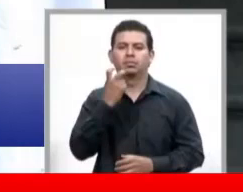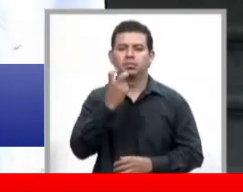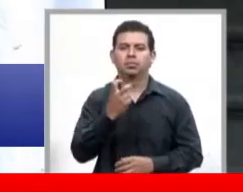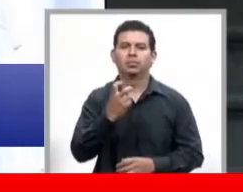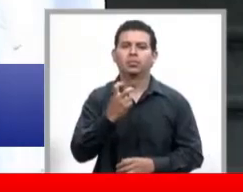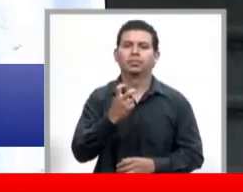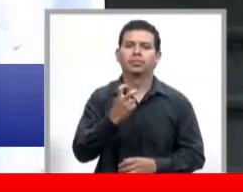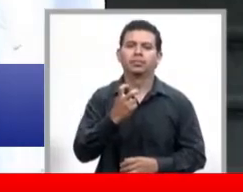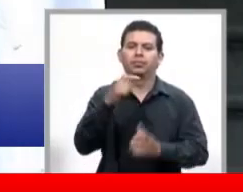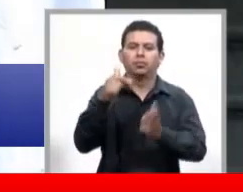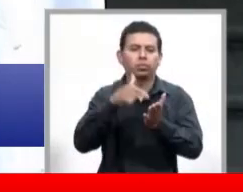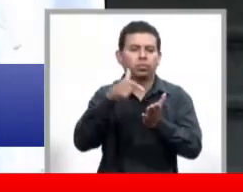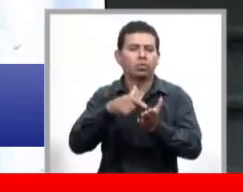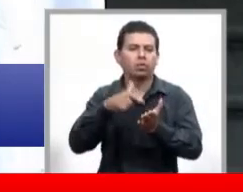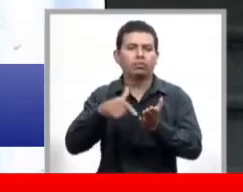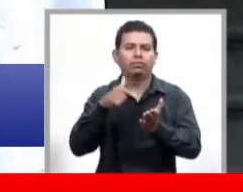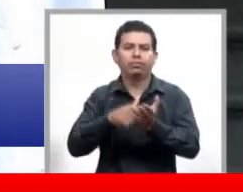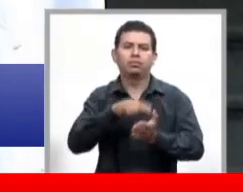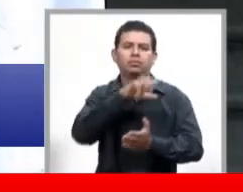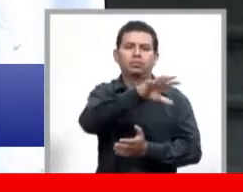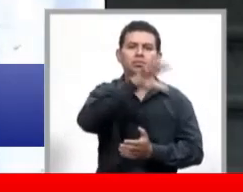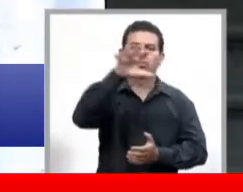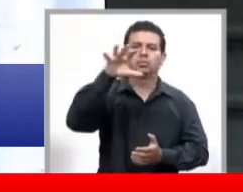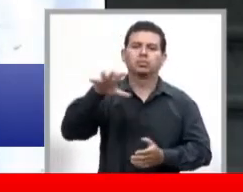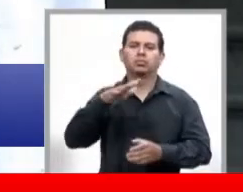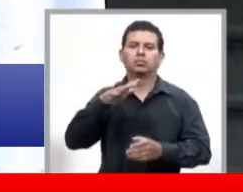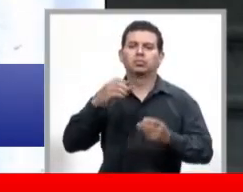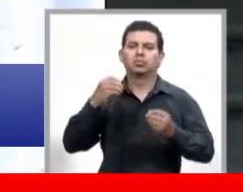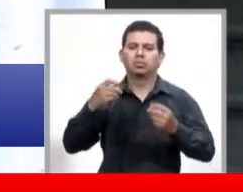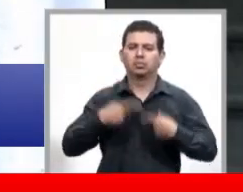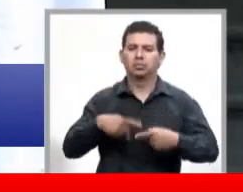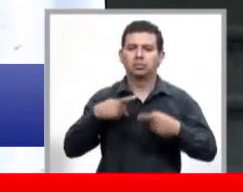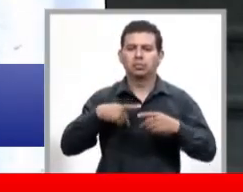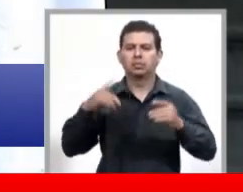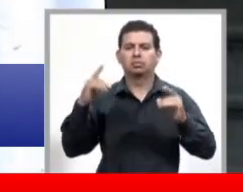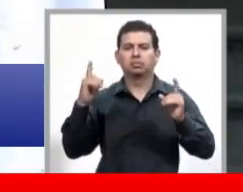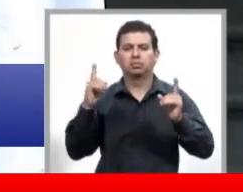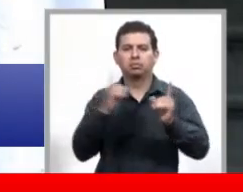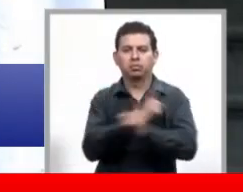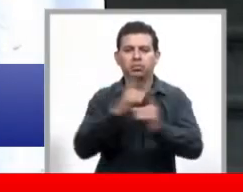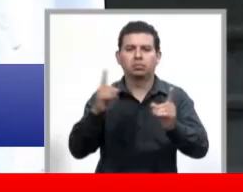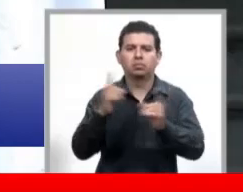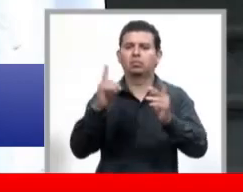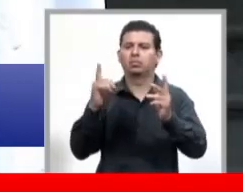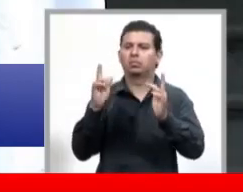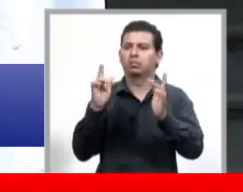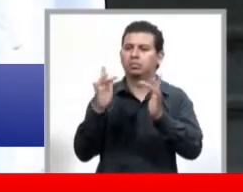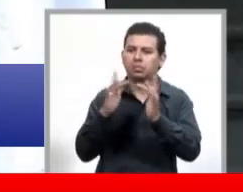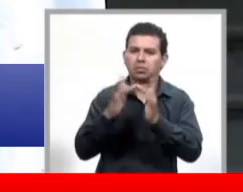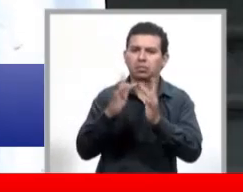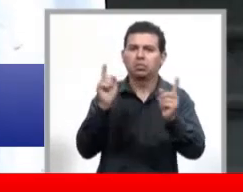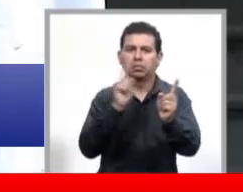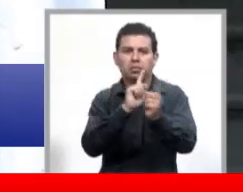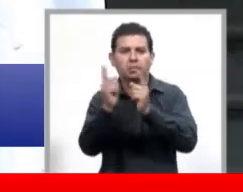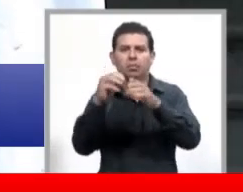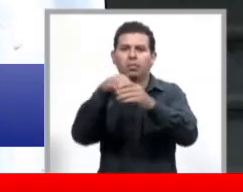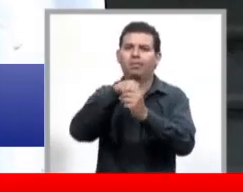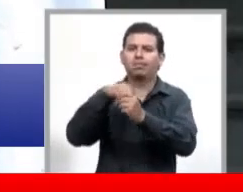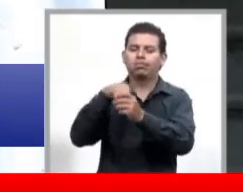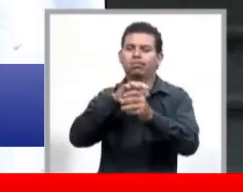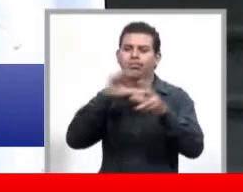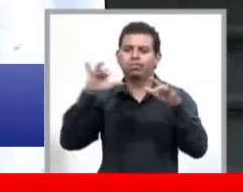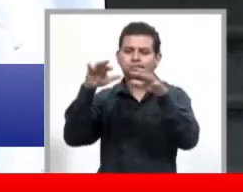las áreas en donde hay alta concentración de interacción entre ciudadanos y